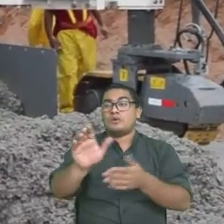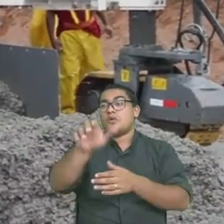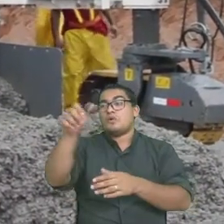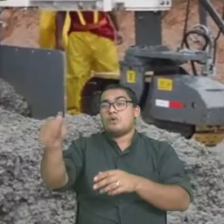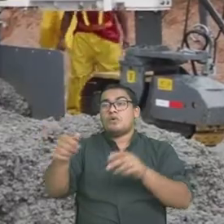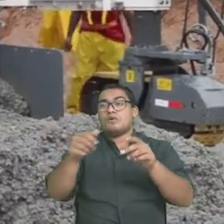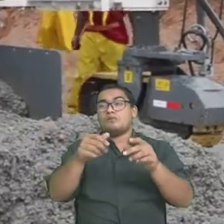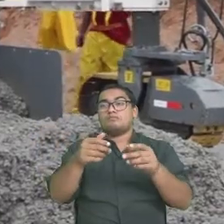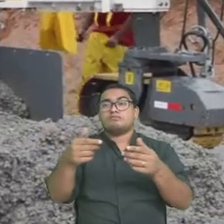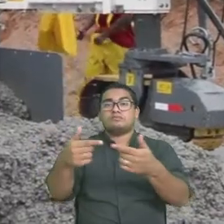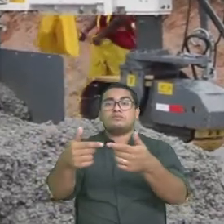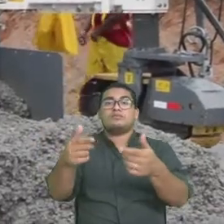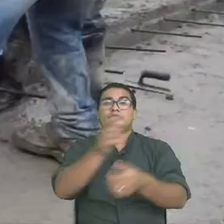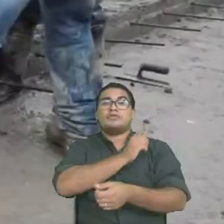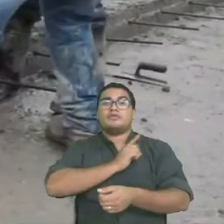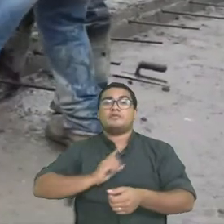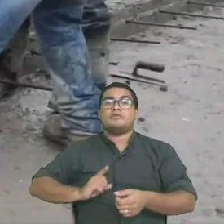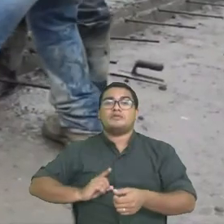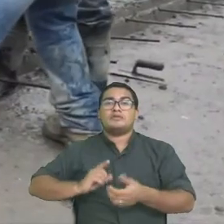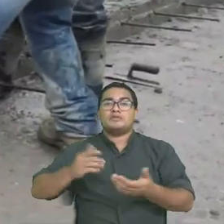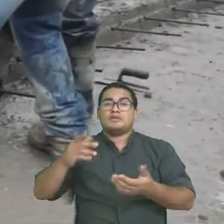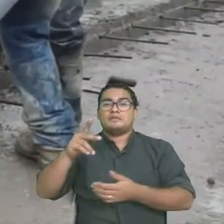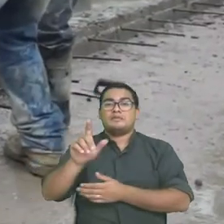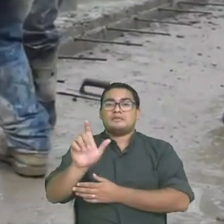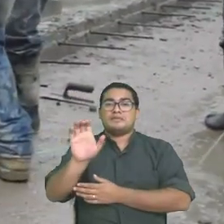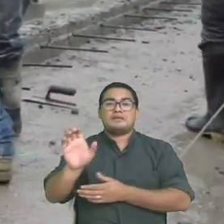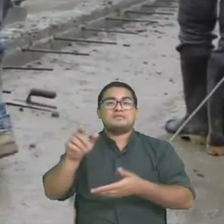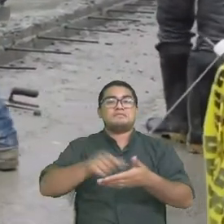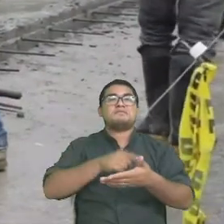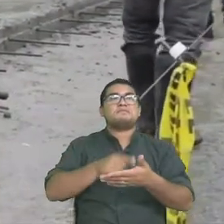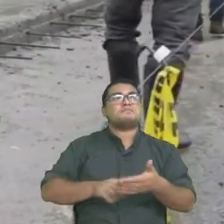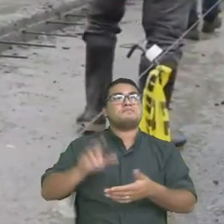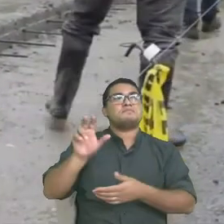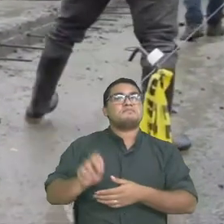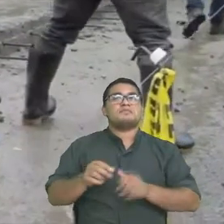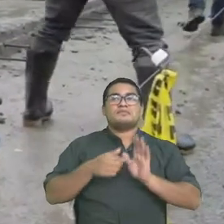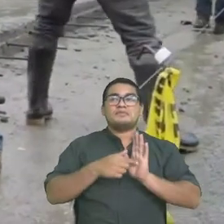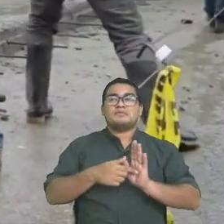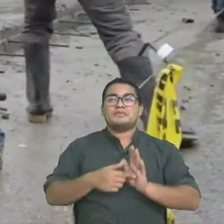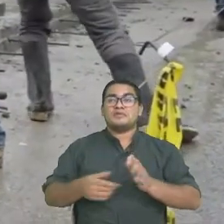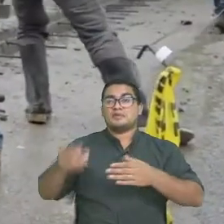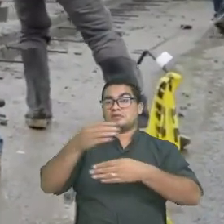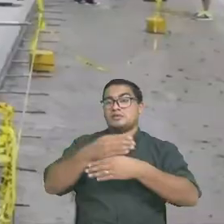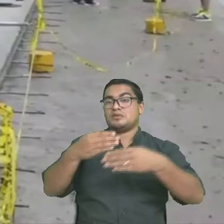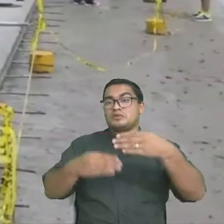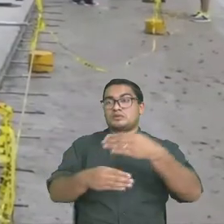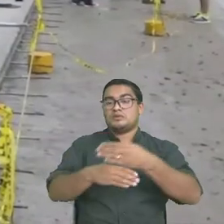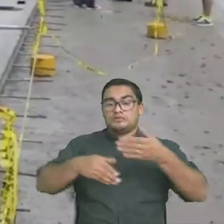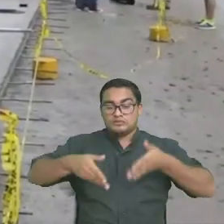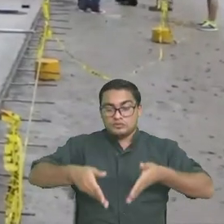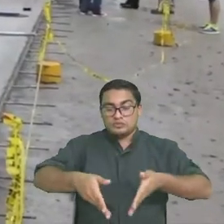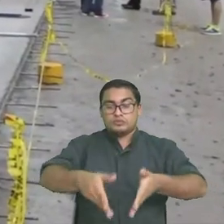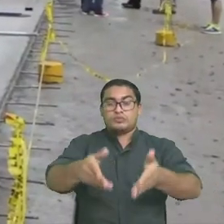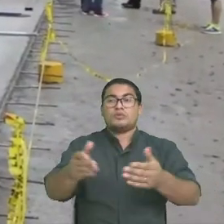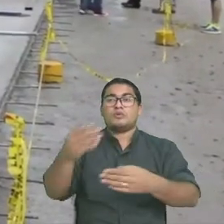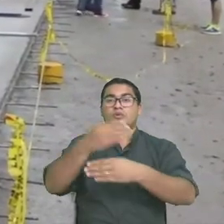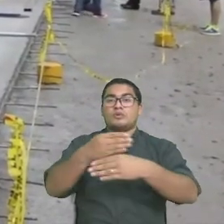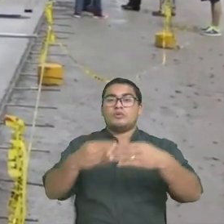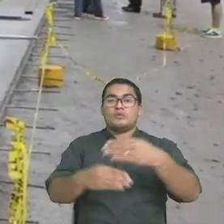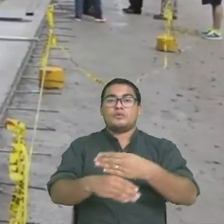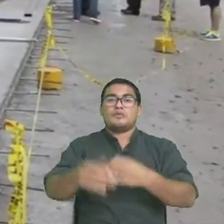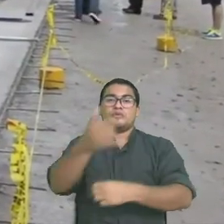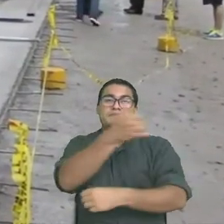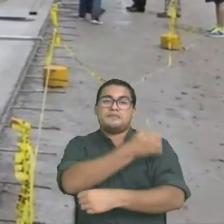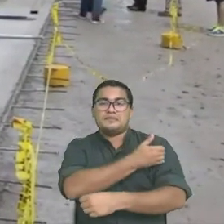que desgraciadamente no votan a favor de este tipo de cosas. Cuando vos construís una carretera, cuando construís un hospital, un centro